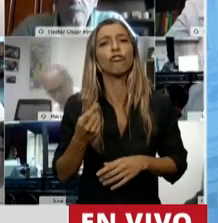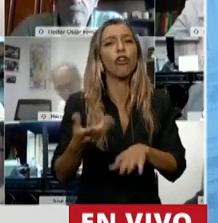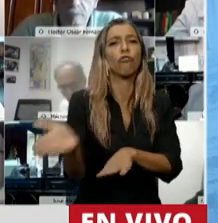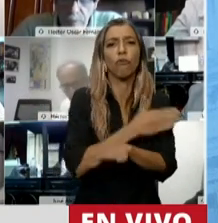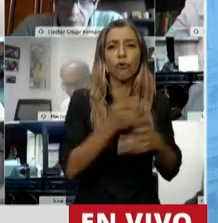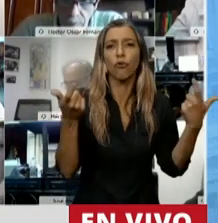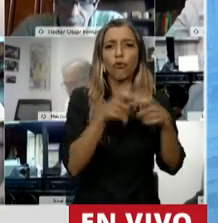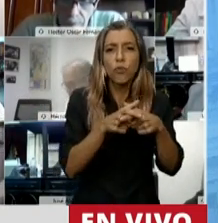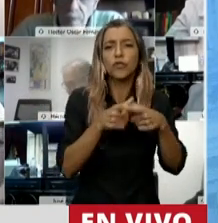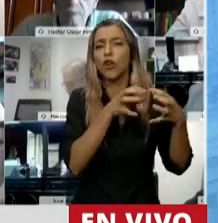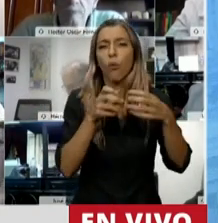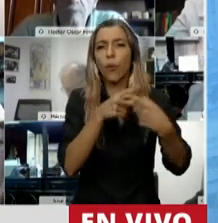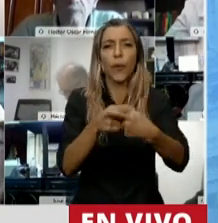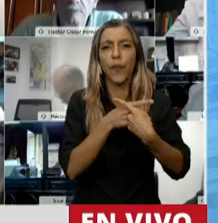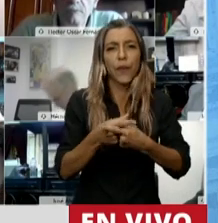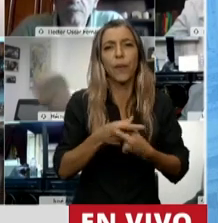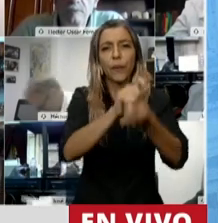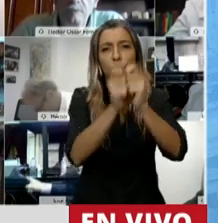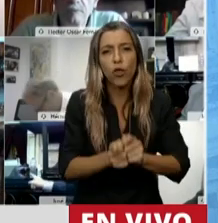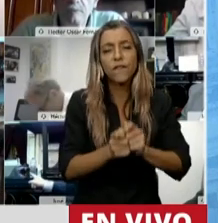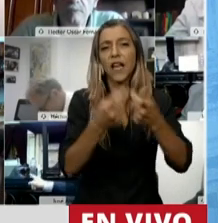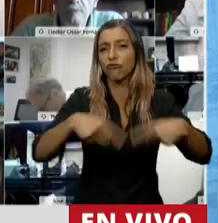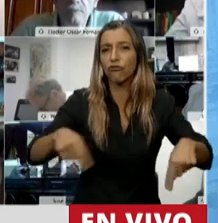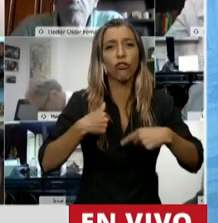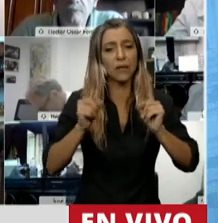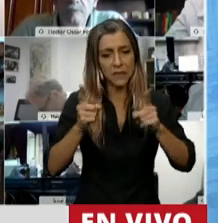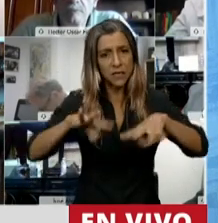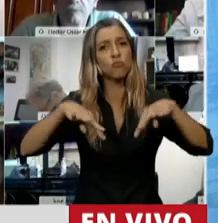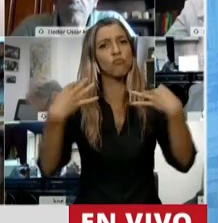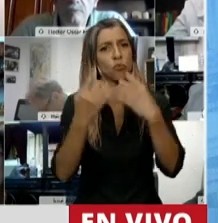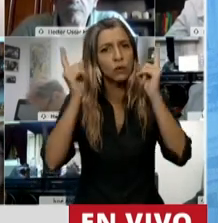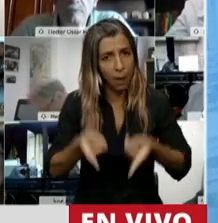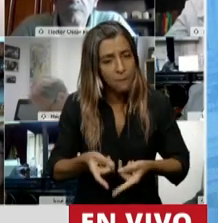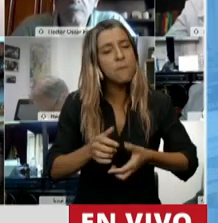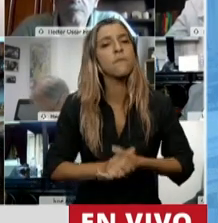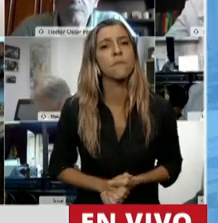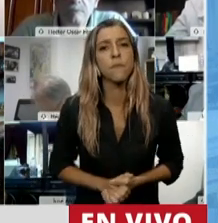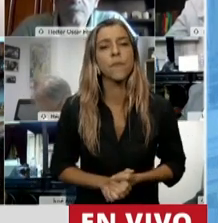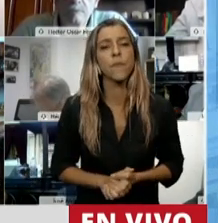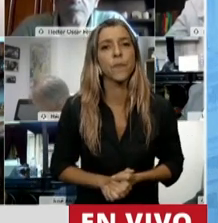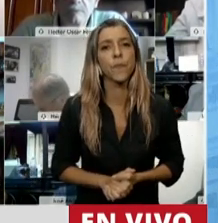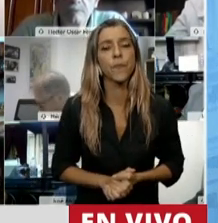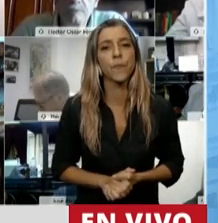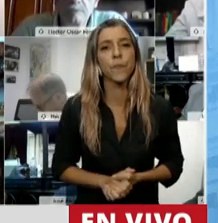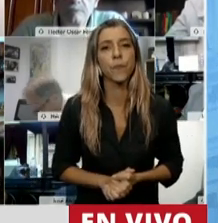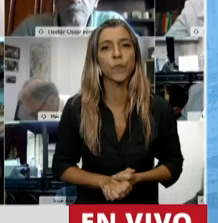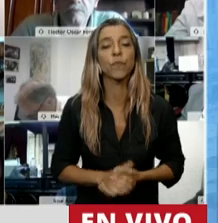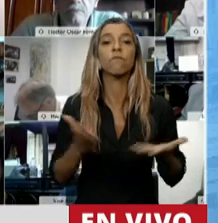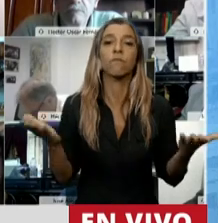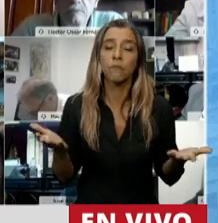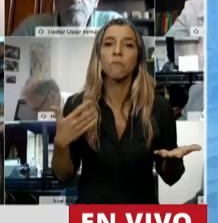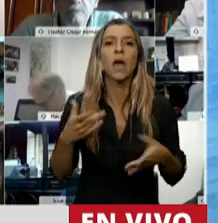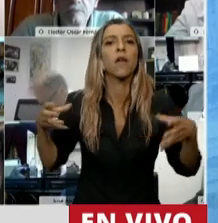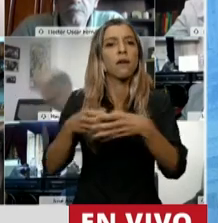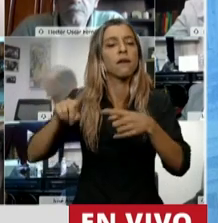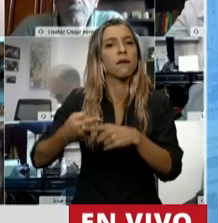comisión y hemos discutido las modificaciones en este recinto. Pero la respuesta de Juntos